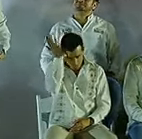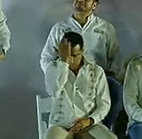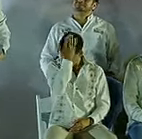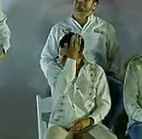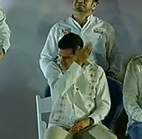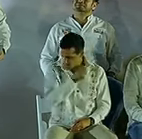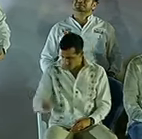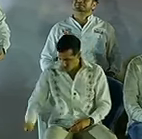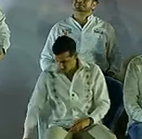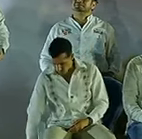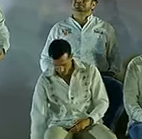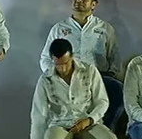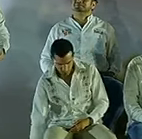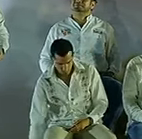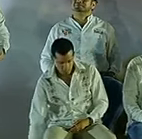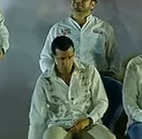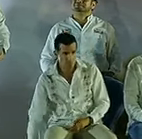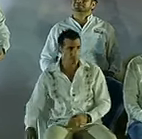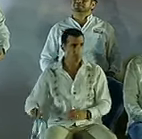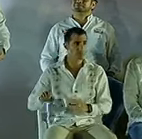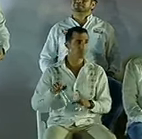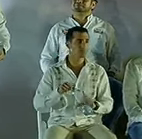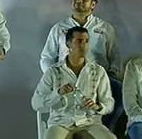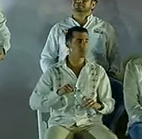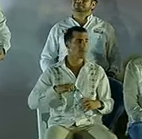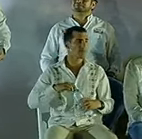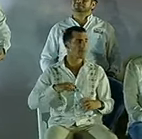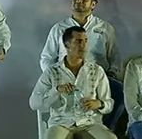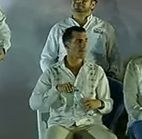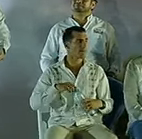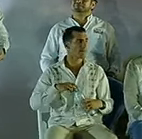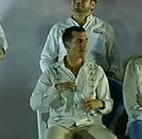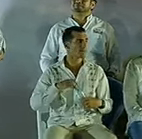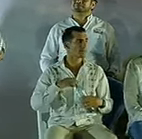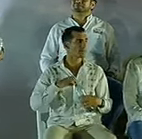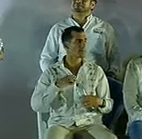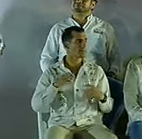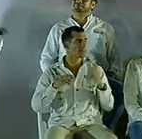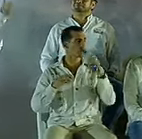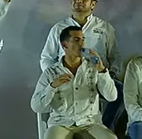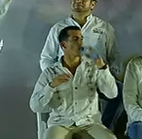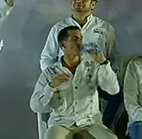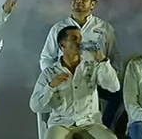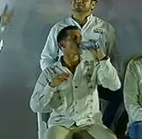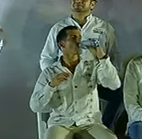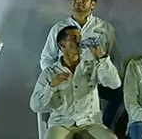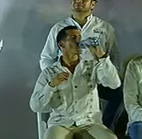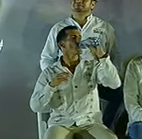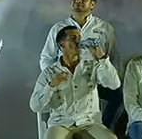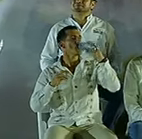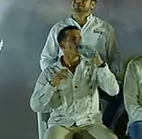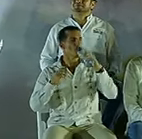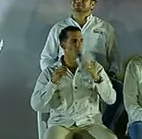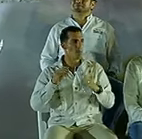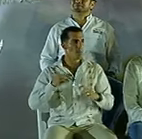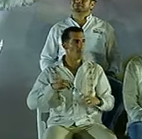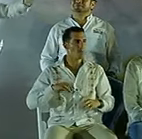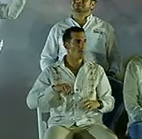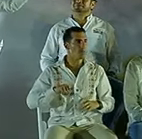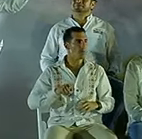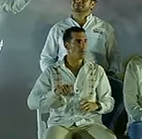billón de pesos en grandes obras Como por ejemplo el tren Maya que nos ha traído muchísima y nos traerá todavía